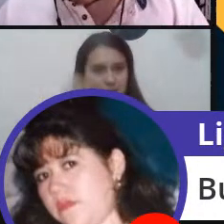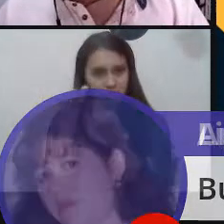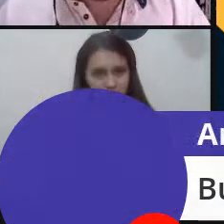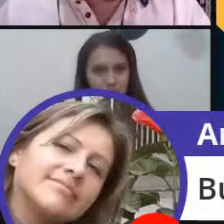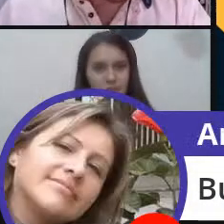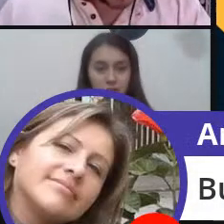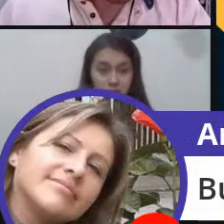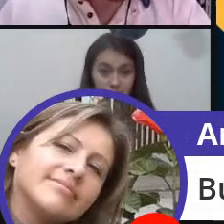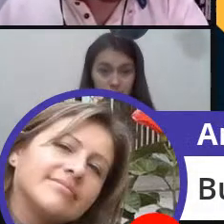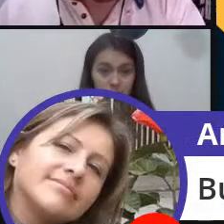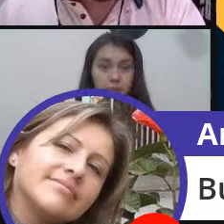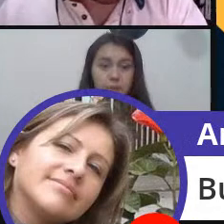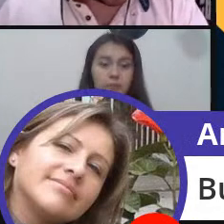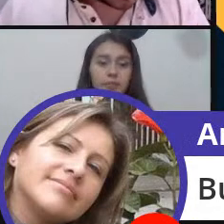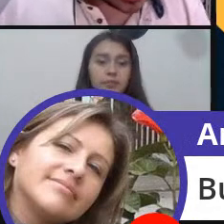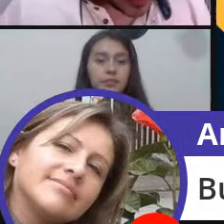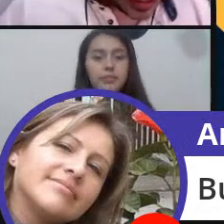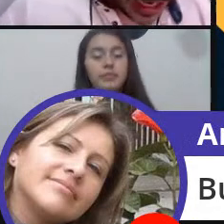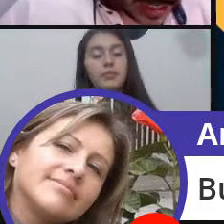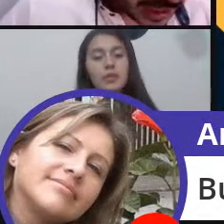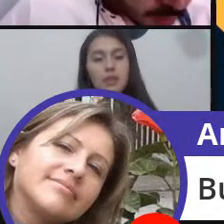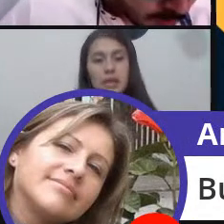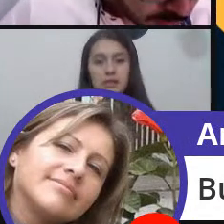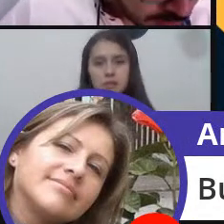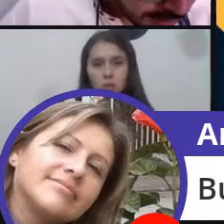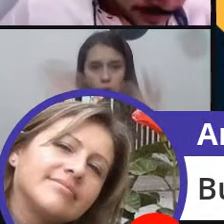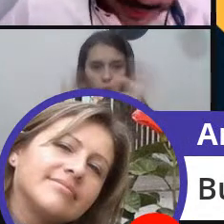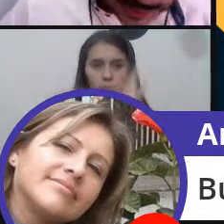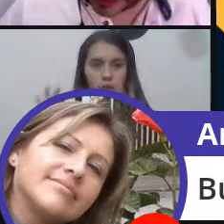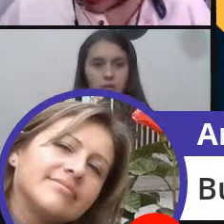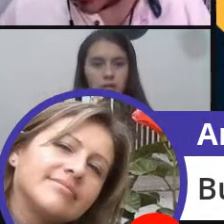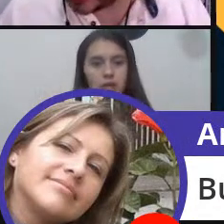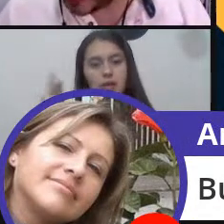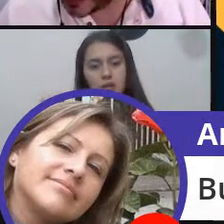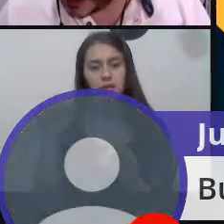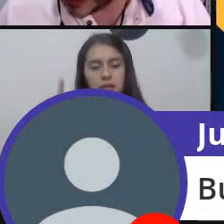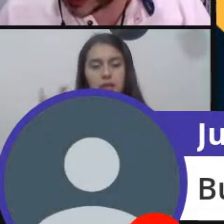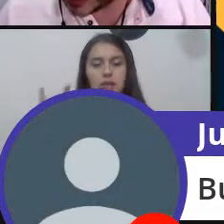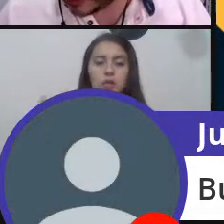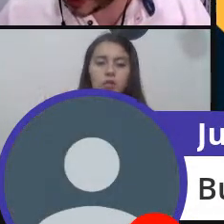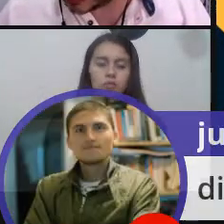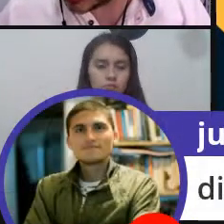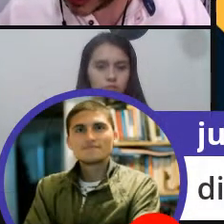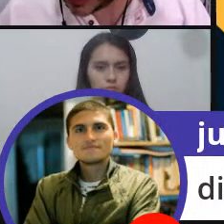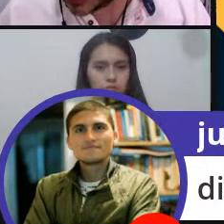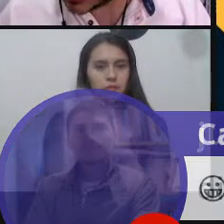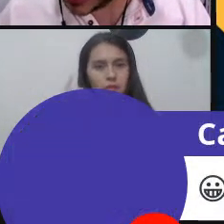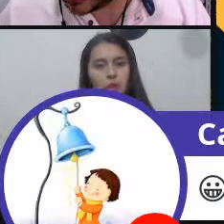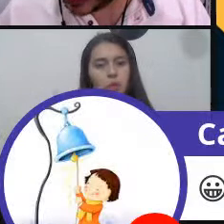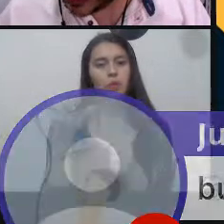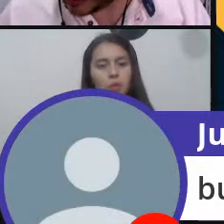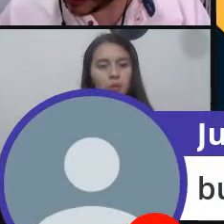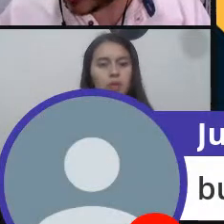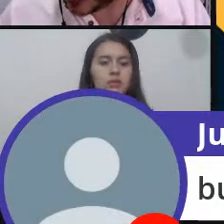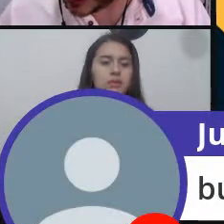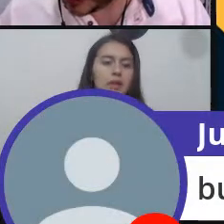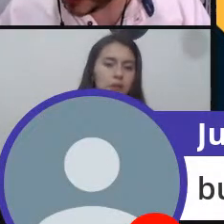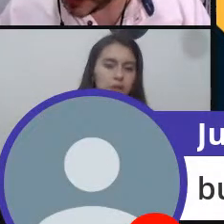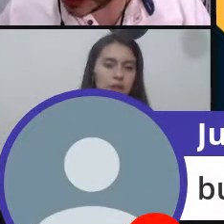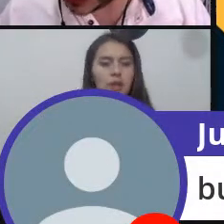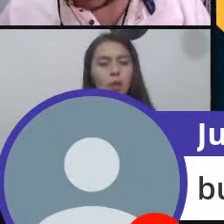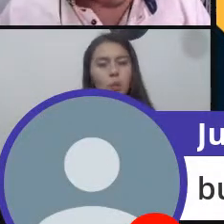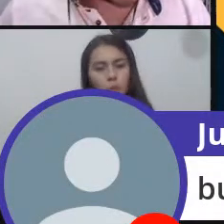pueda, digamos, hacer estos elementos. Analú, un abrazo para ti, Analú. Juan González, Carolina, Julio